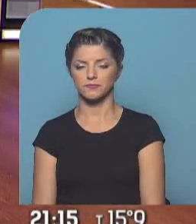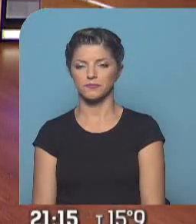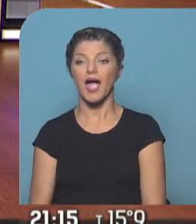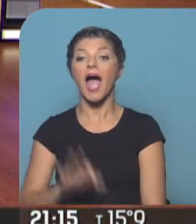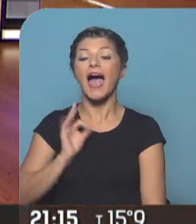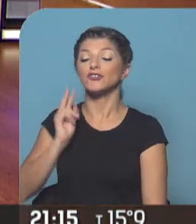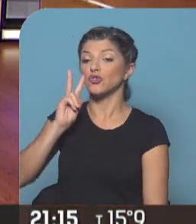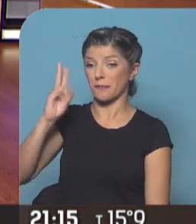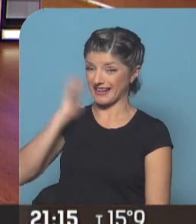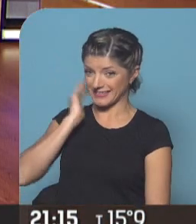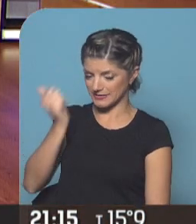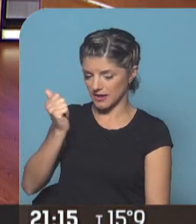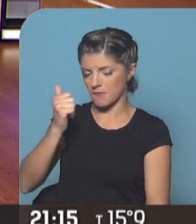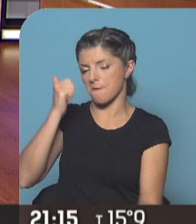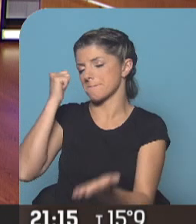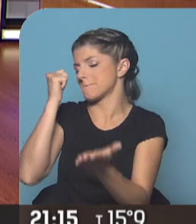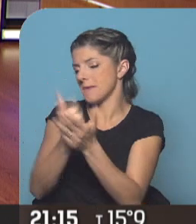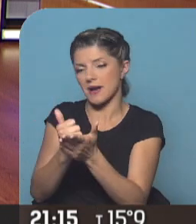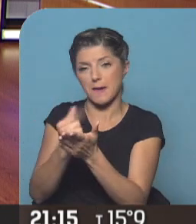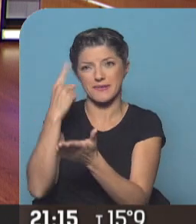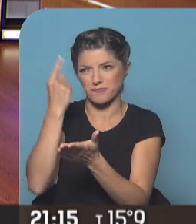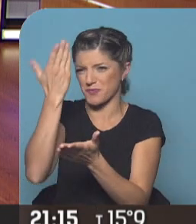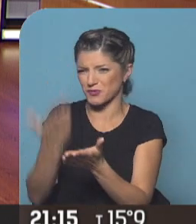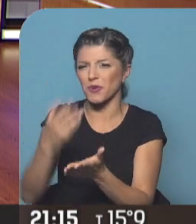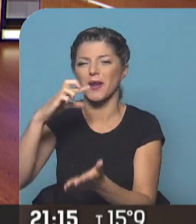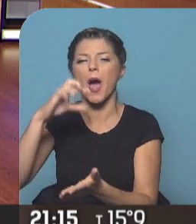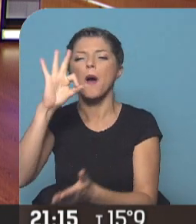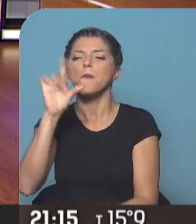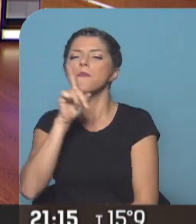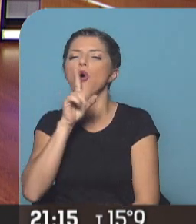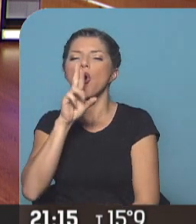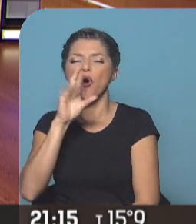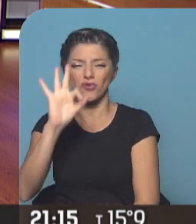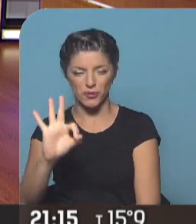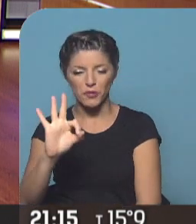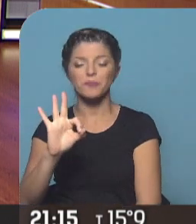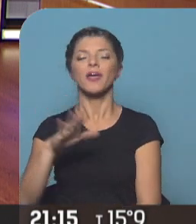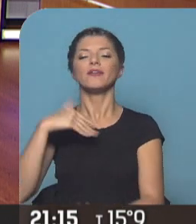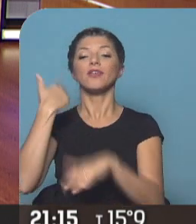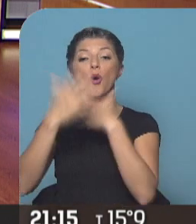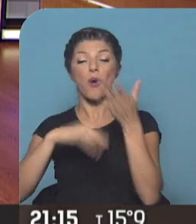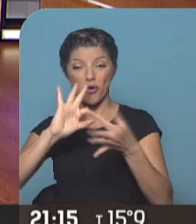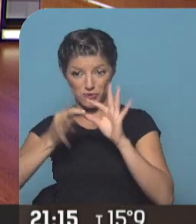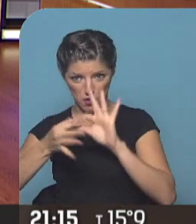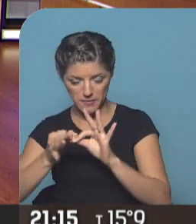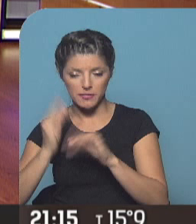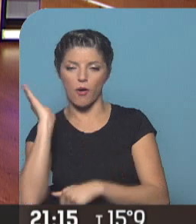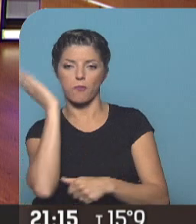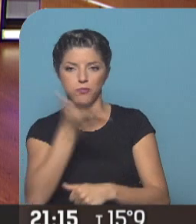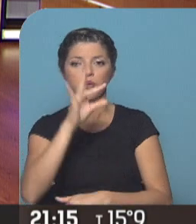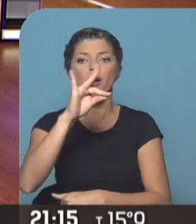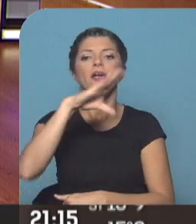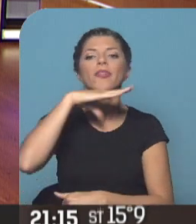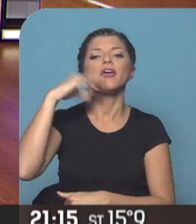2016 fue un año inolvidable para Juan Martín del Potro. En su camino fueron cayendo en los Juegos Olímpicos Djokovic y Rafa